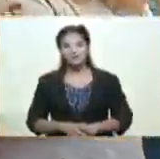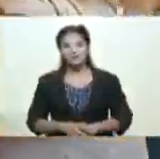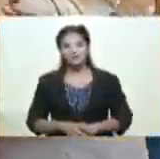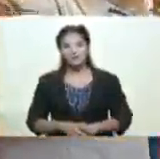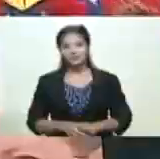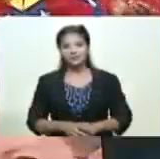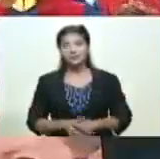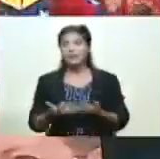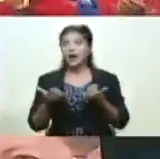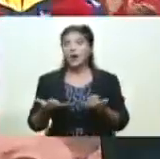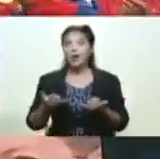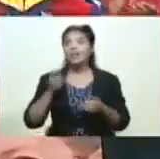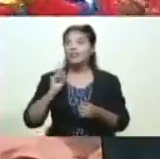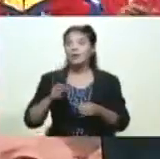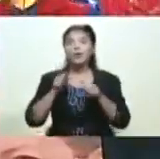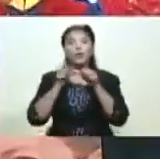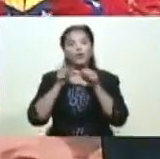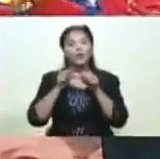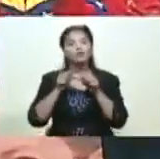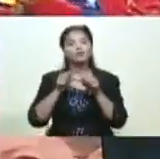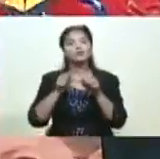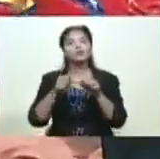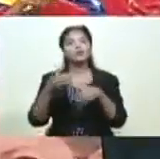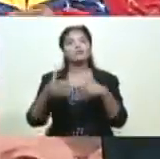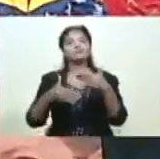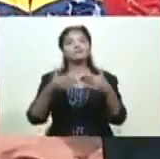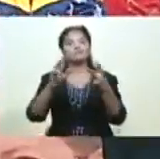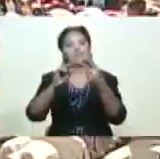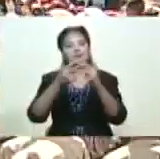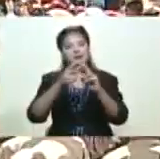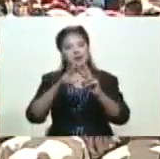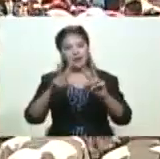Ahora hay que consolidar la paz.